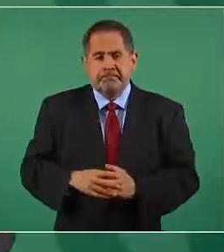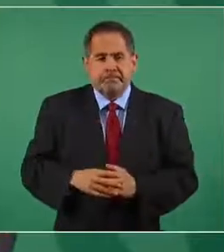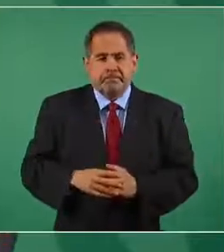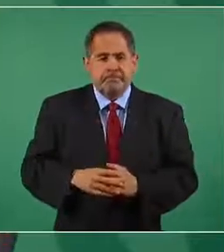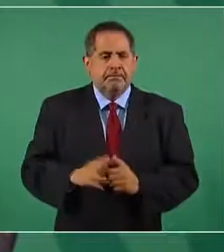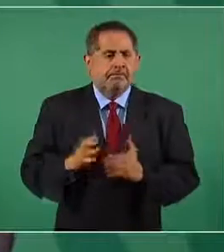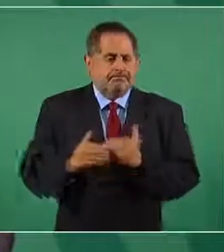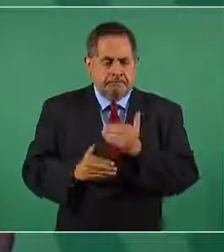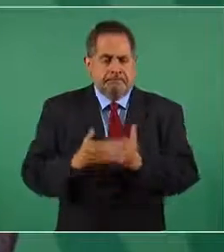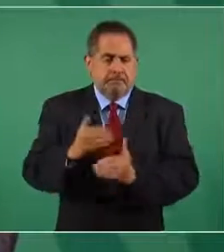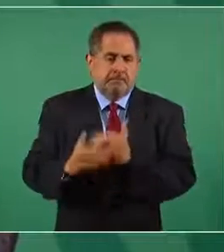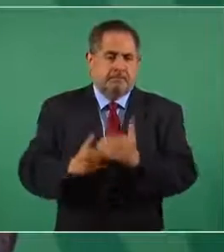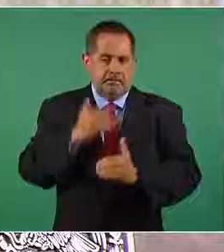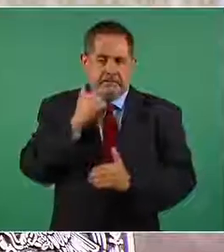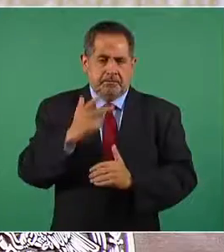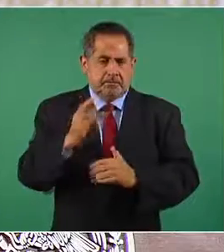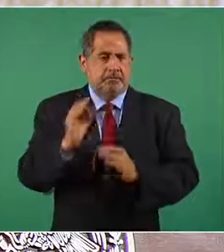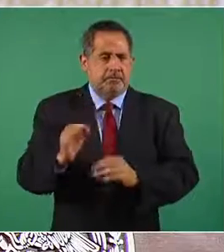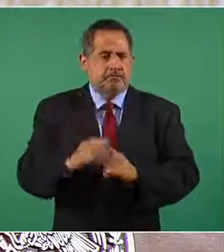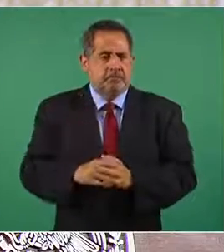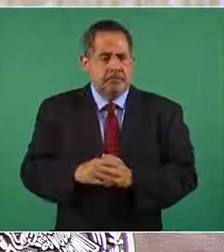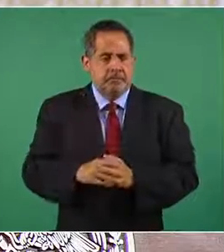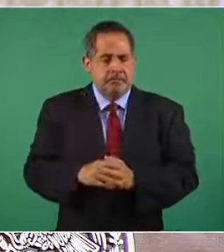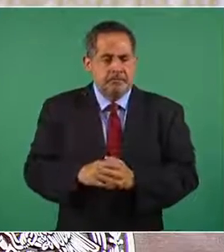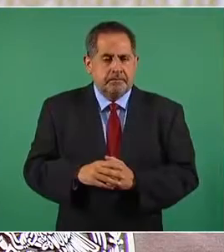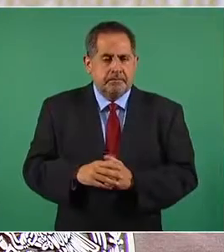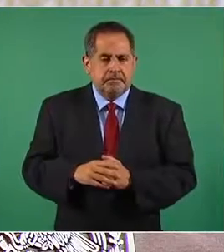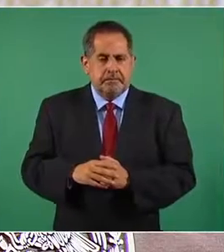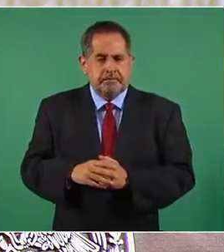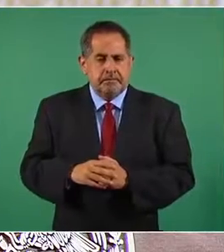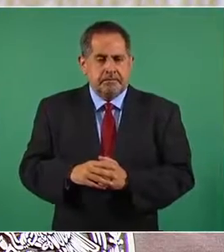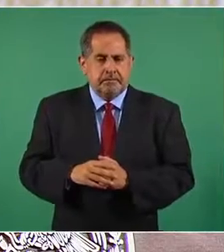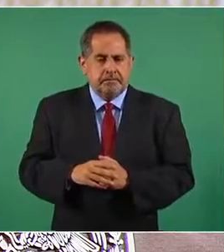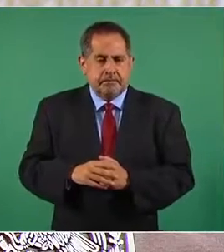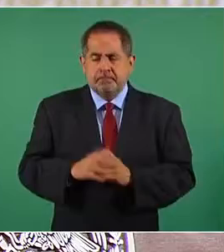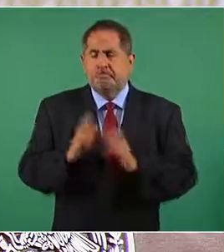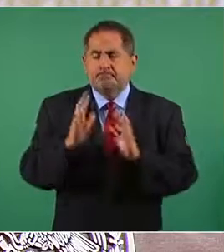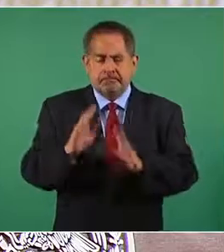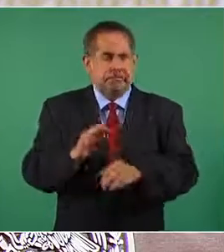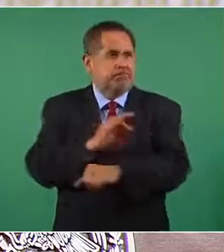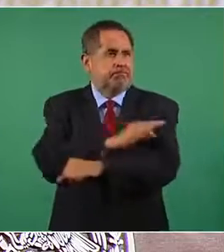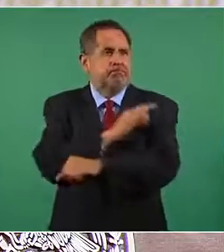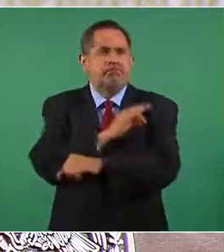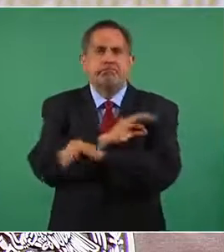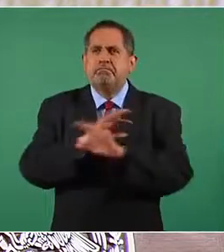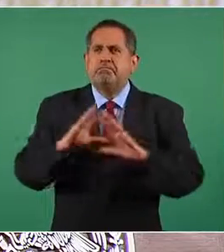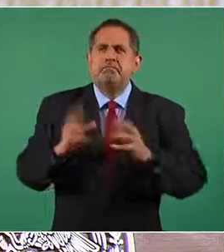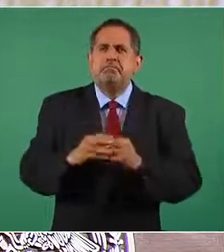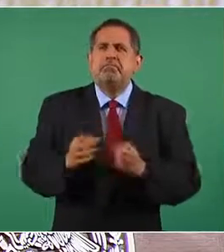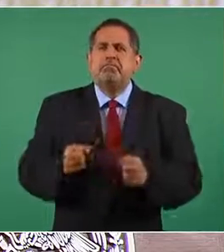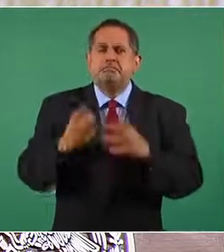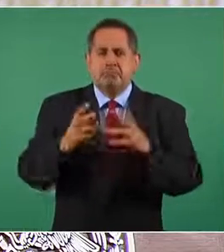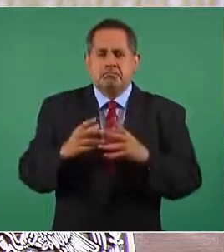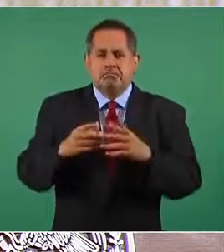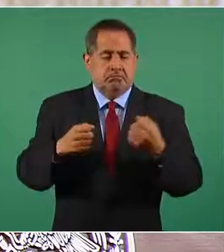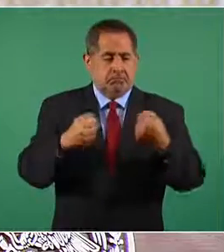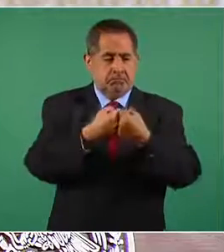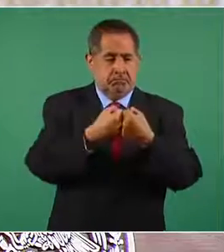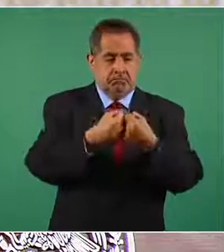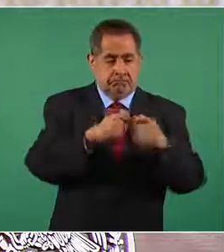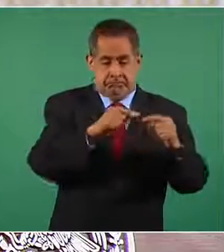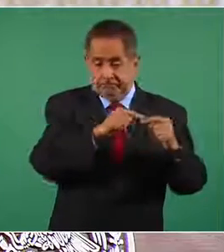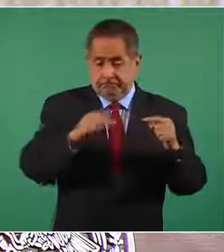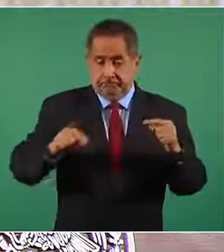ya avanzamos, ya se vacunaron a todos los mayores